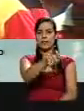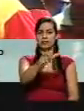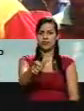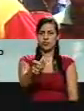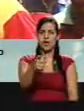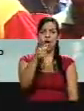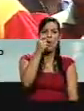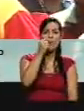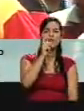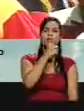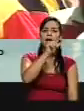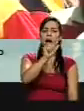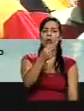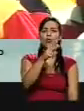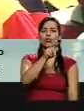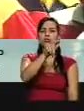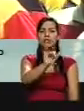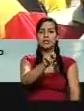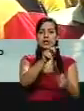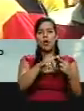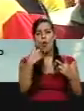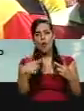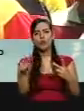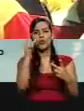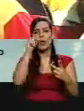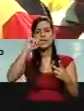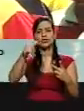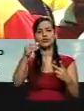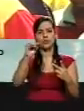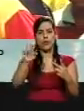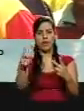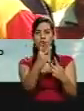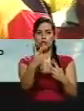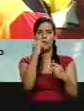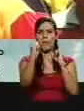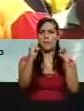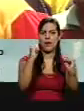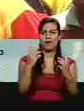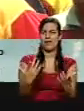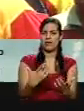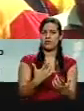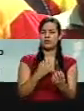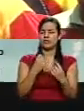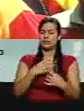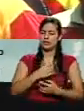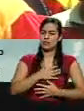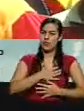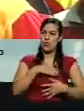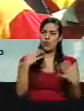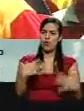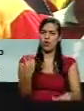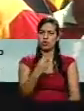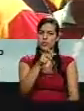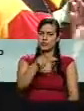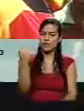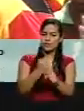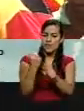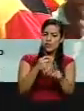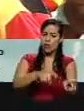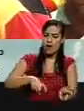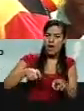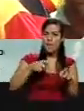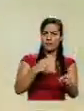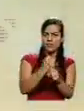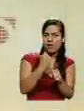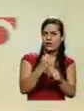a José Joel, que lamentablemente nos duele esa muerte y que son campesinos que vienen trabajando la tierra y que vienen desarrollando